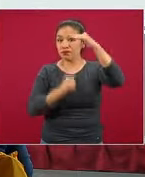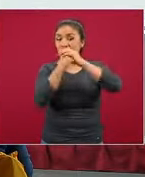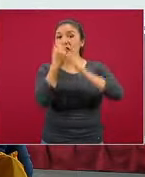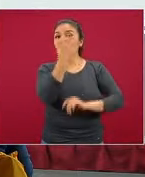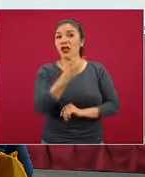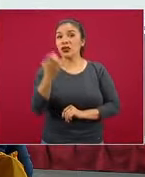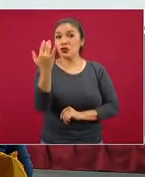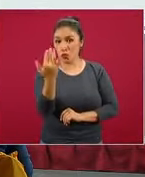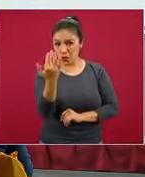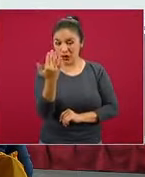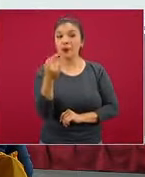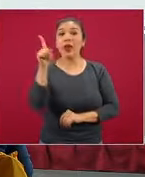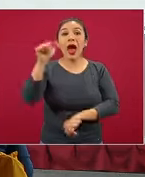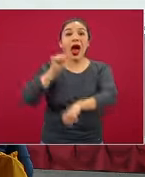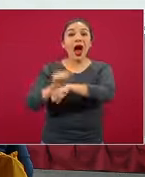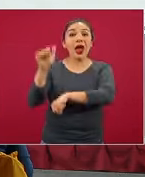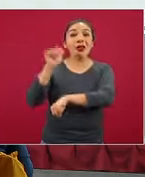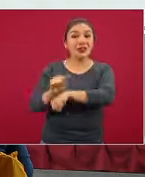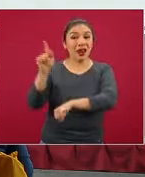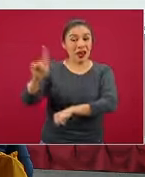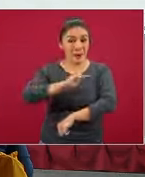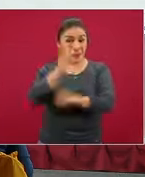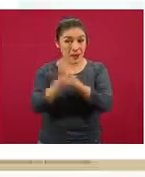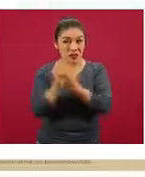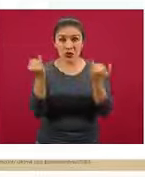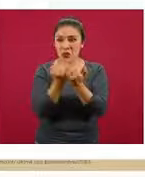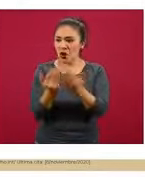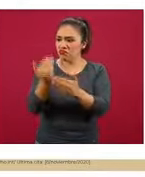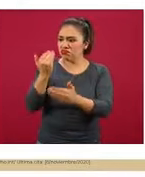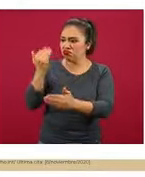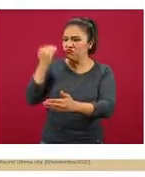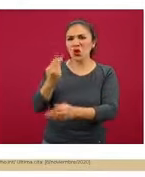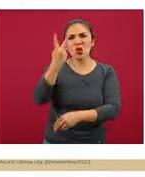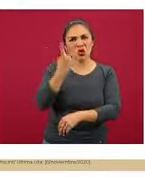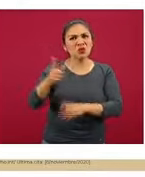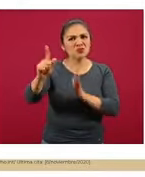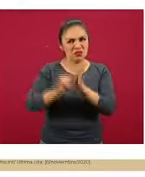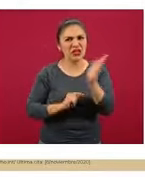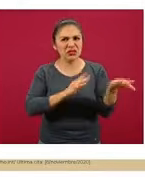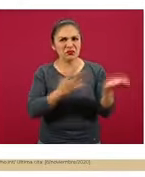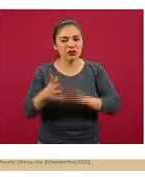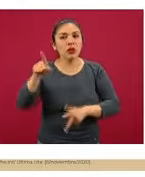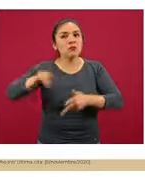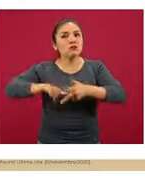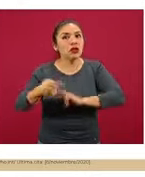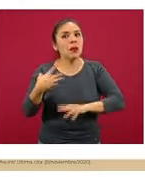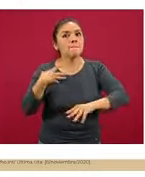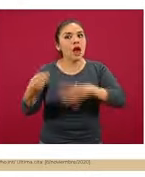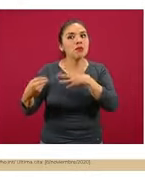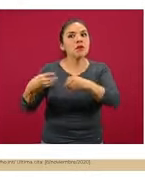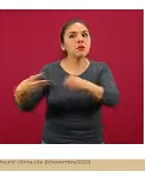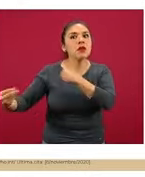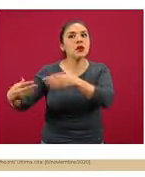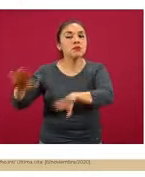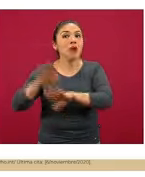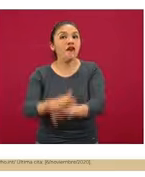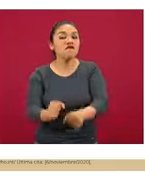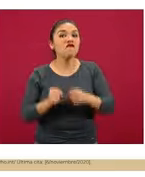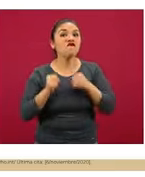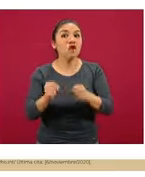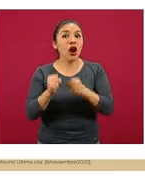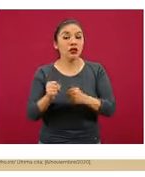Argentina. Argentina también es un país que en los últimos meses, dos meses y medio, empezó con su transmisión importante, después de que